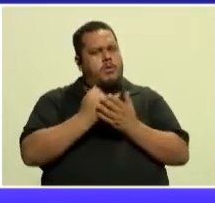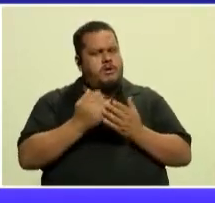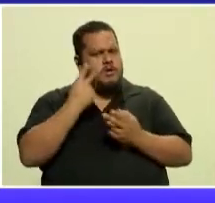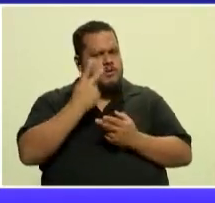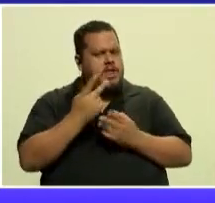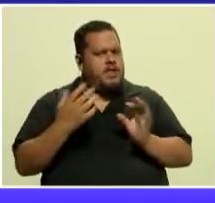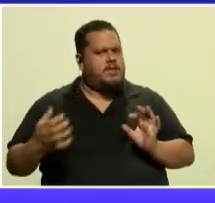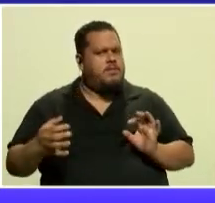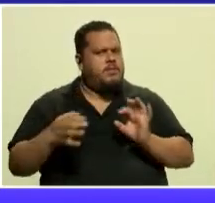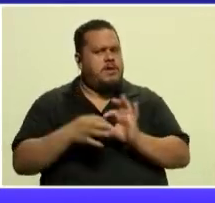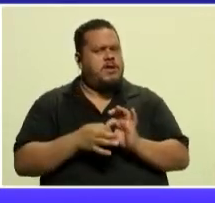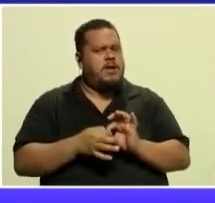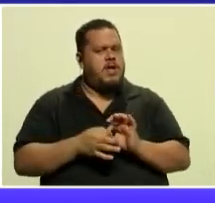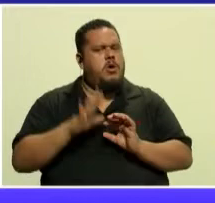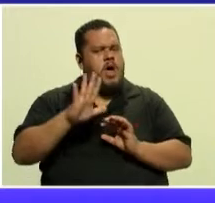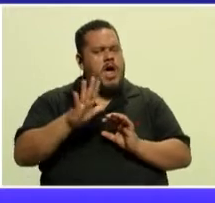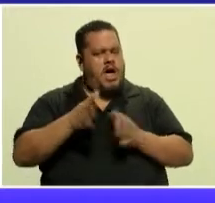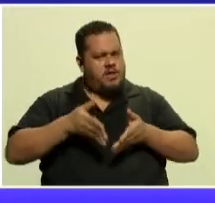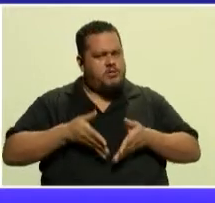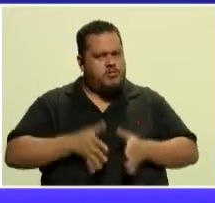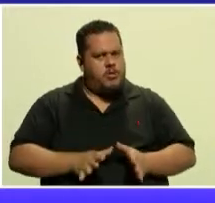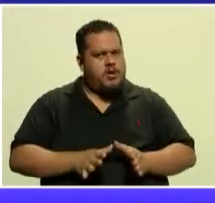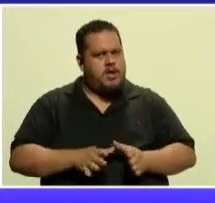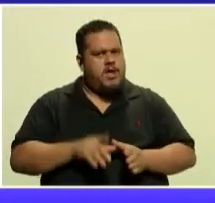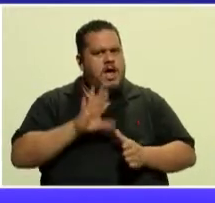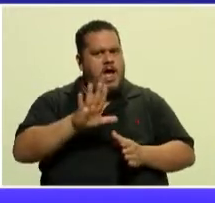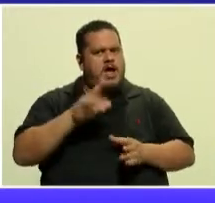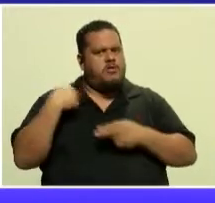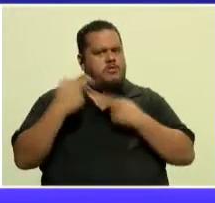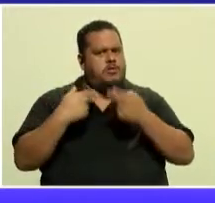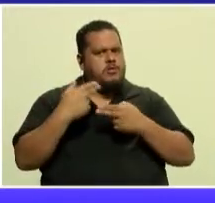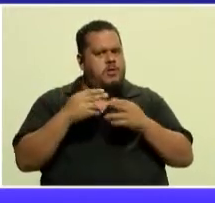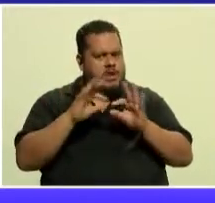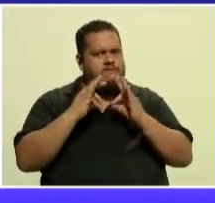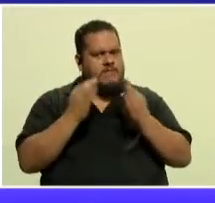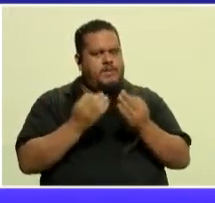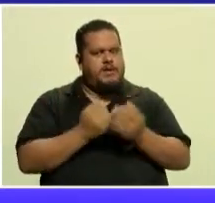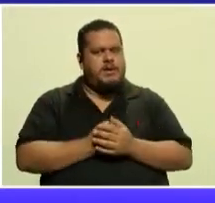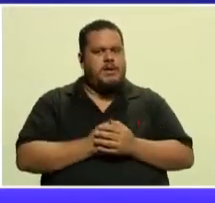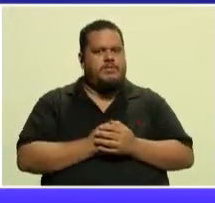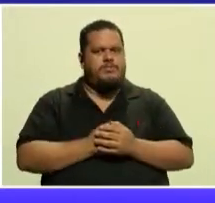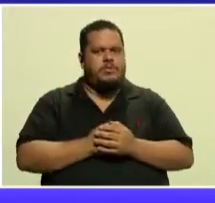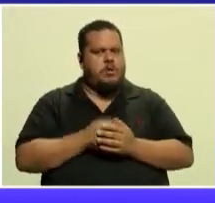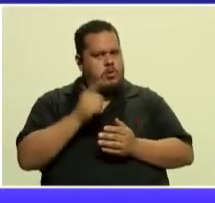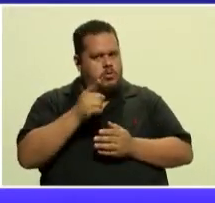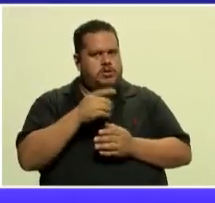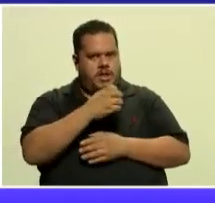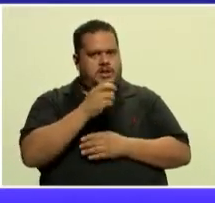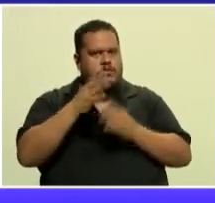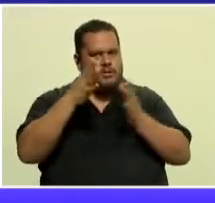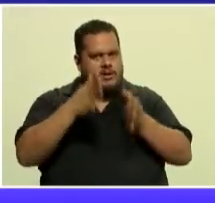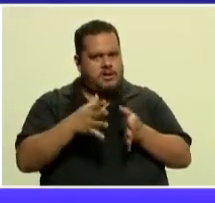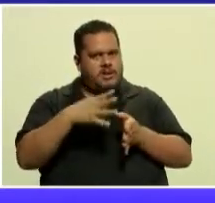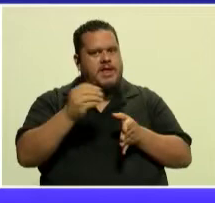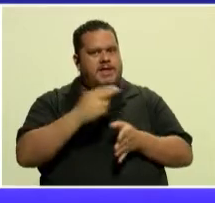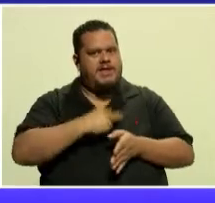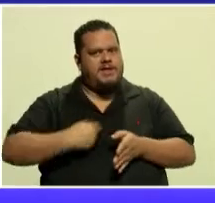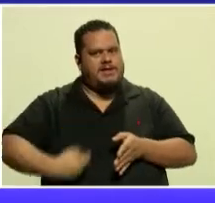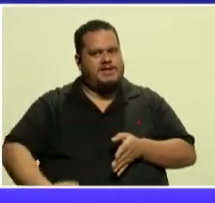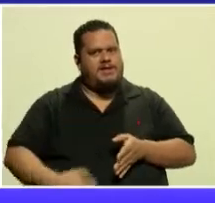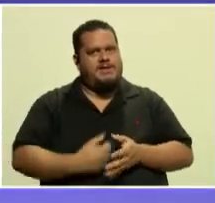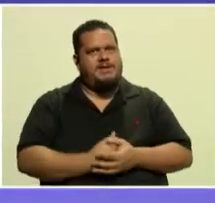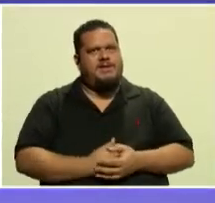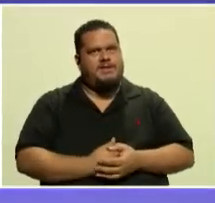muy ligado a tu origen y a tu historia familiar. Sos costarricense y a la vez sos